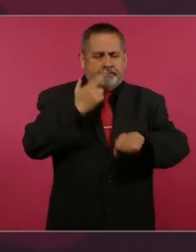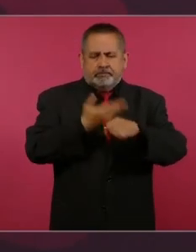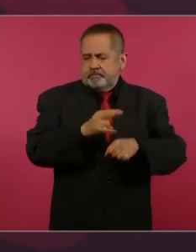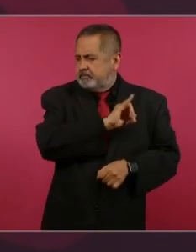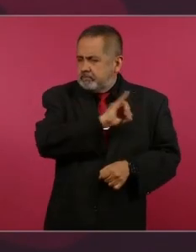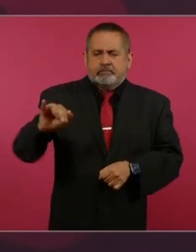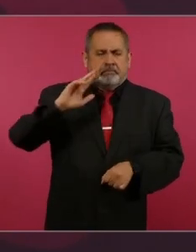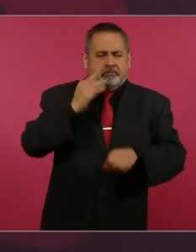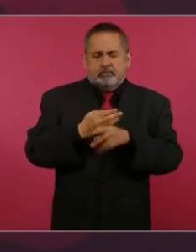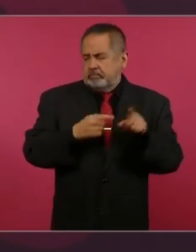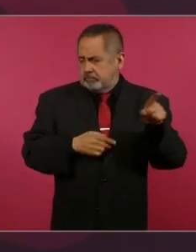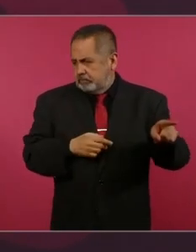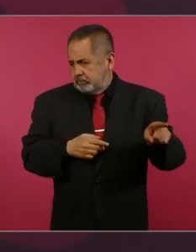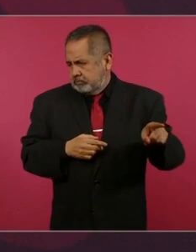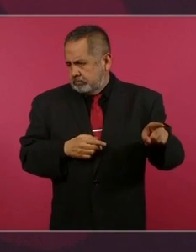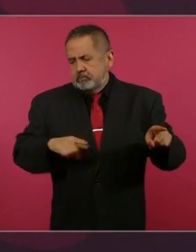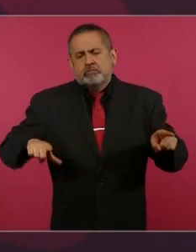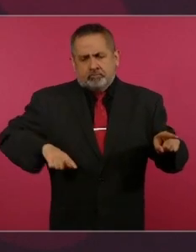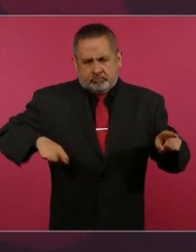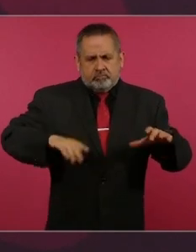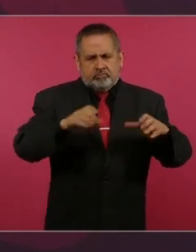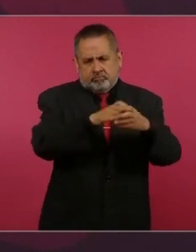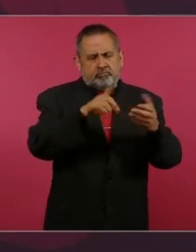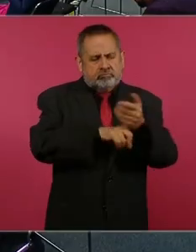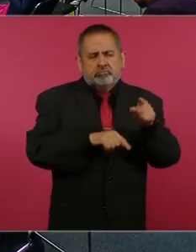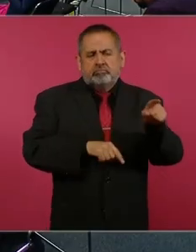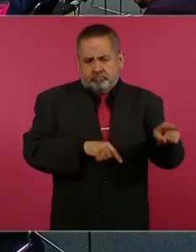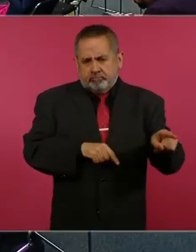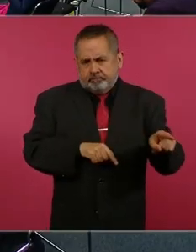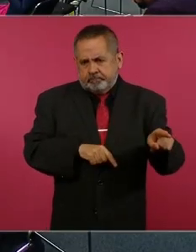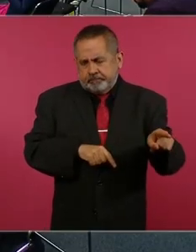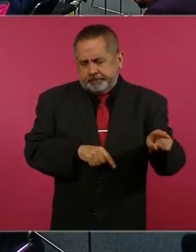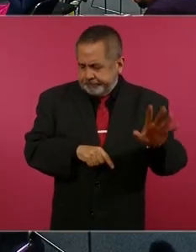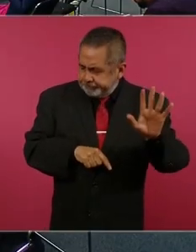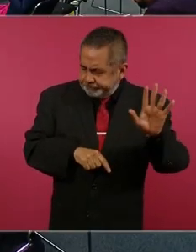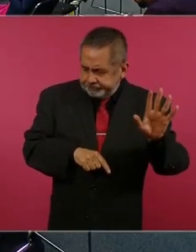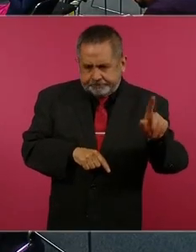irresponsabilidad, por decirlo menos,